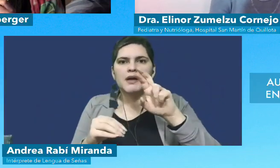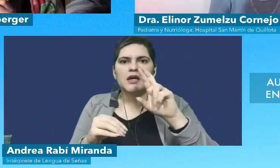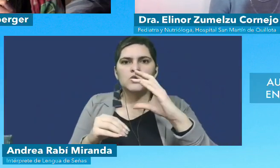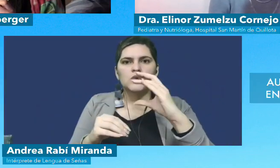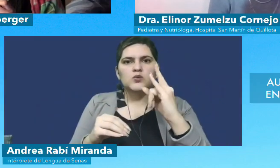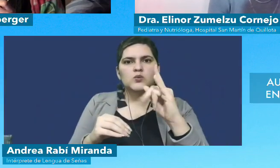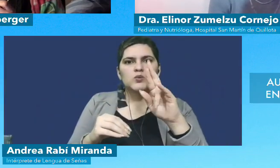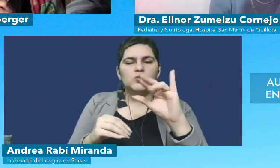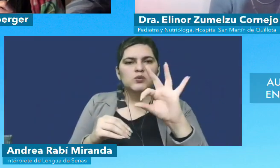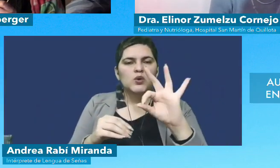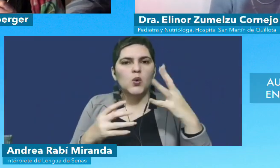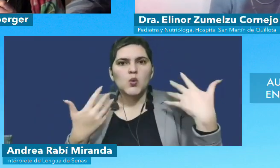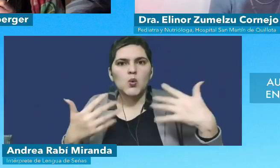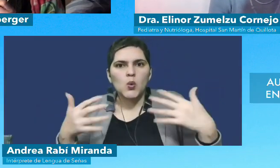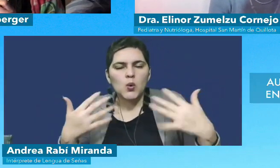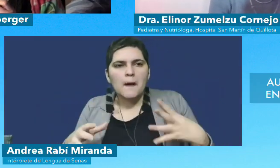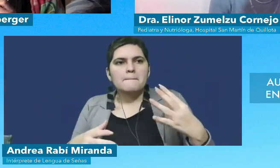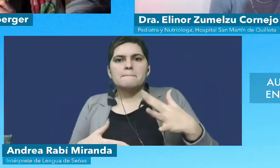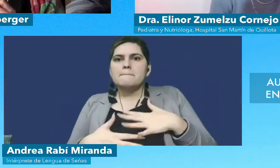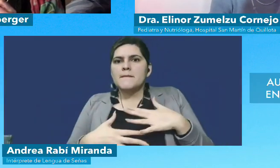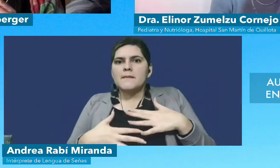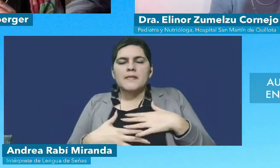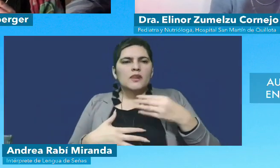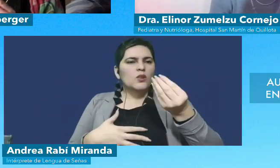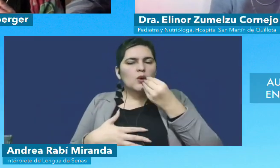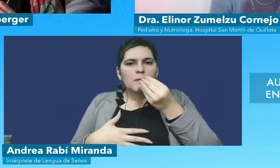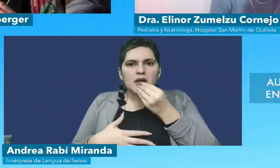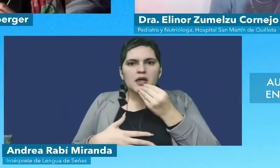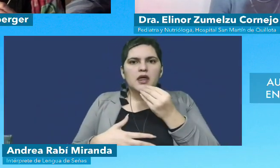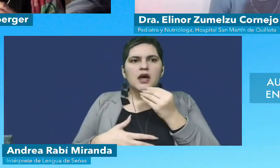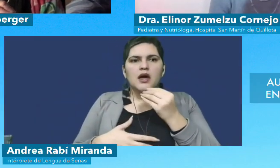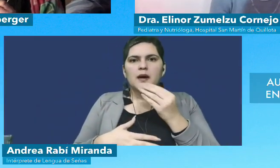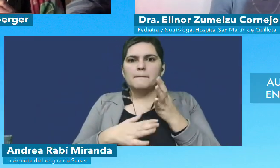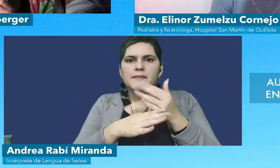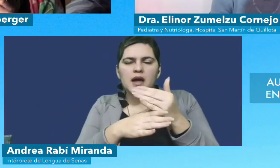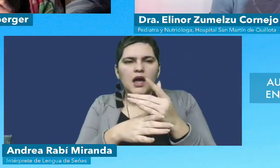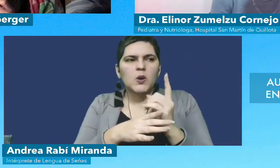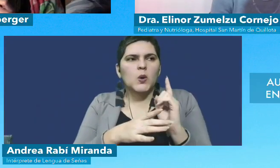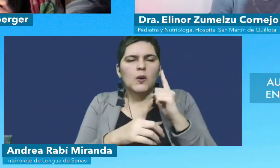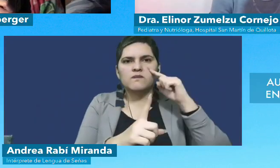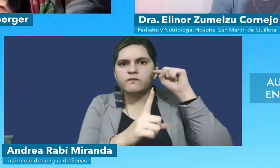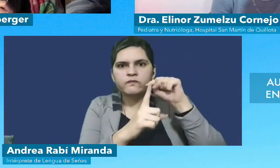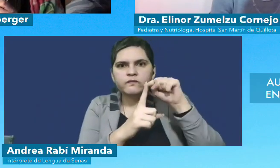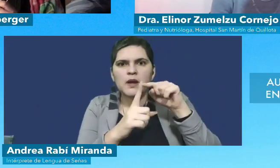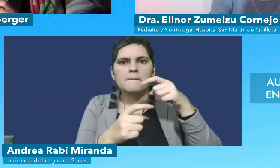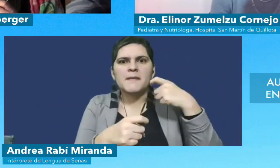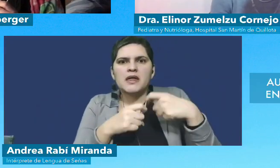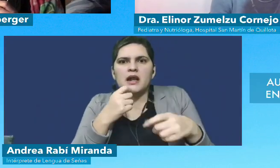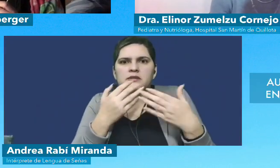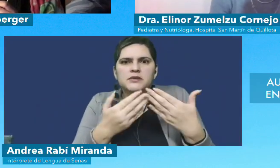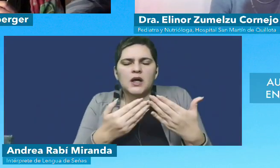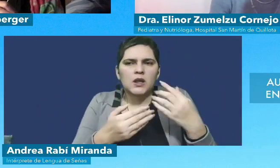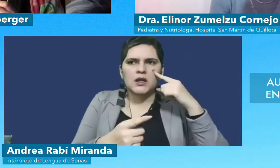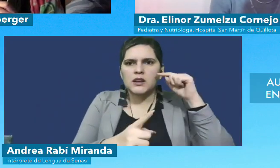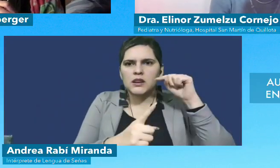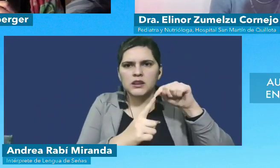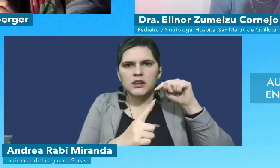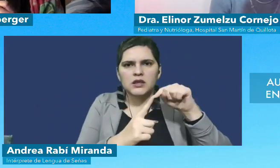obviamente el susto a comer ciertos alimentos o a concentrar algunos metales pesados o a